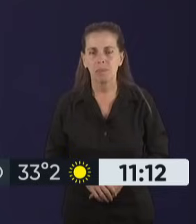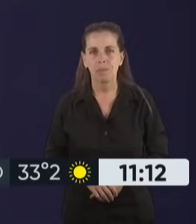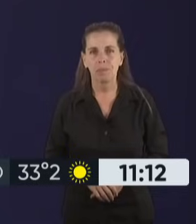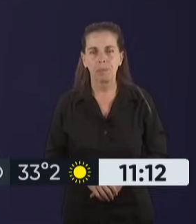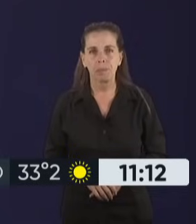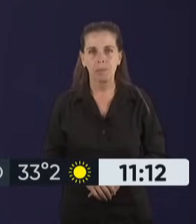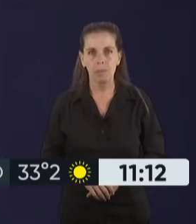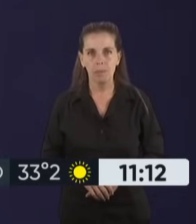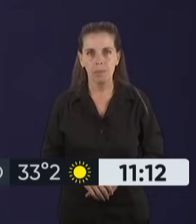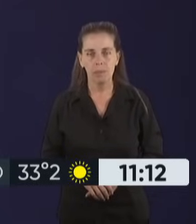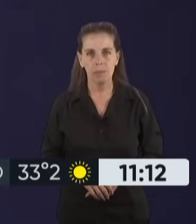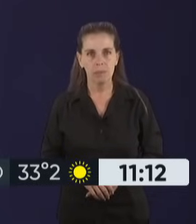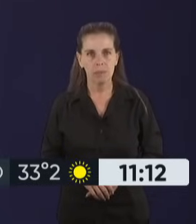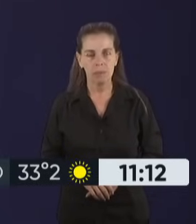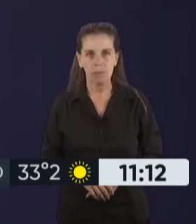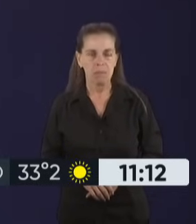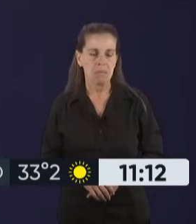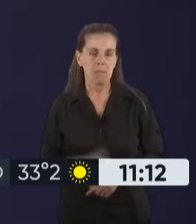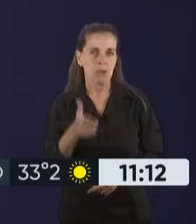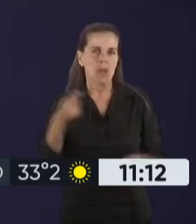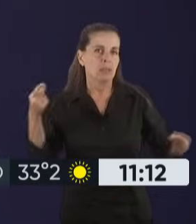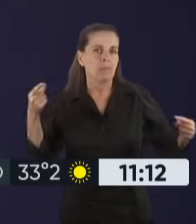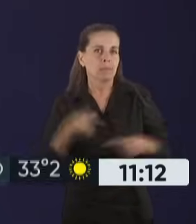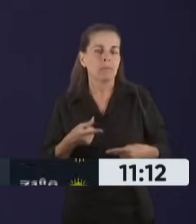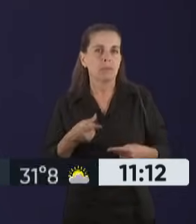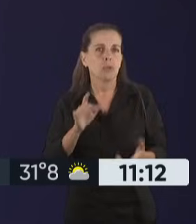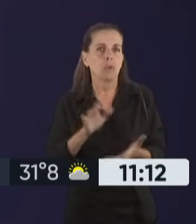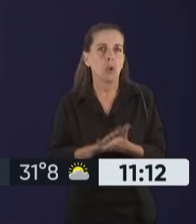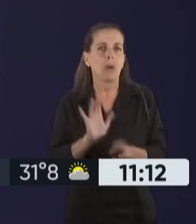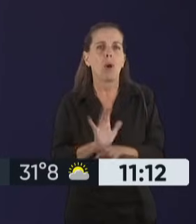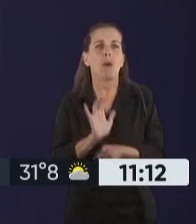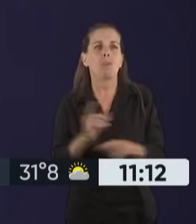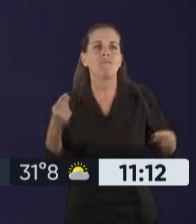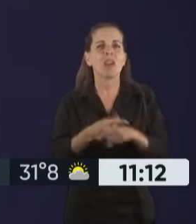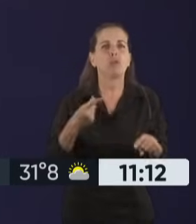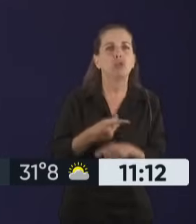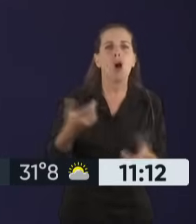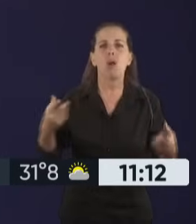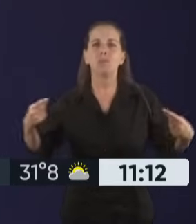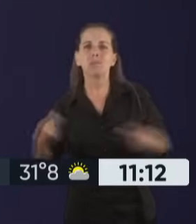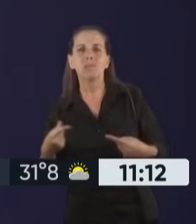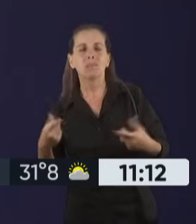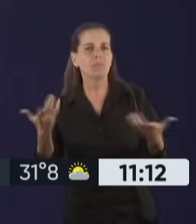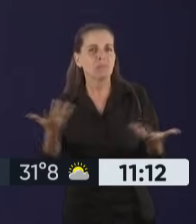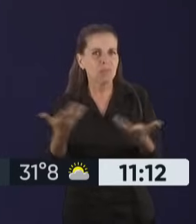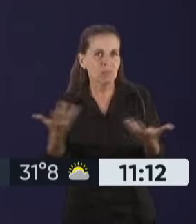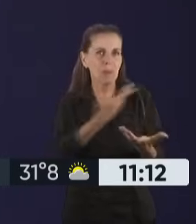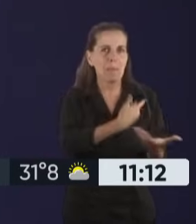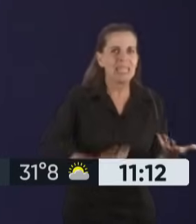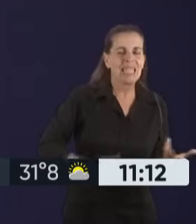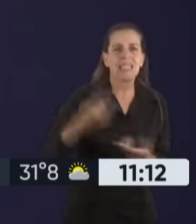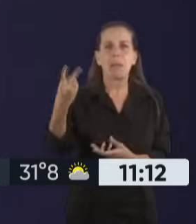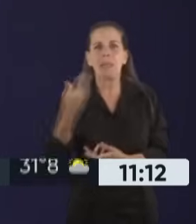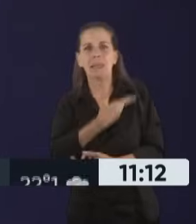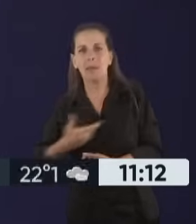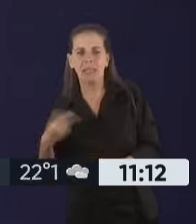que tengan que ver en algún enfrentamiento, te repito, pelea o interna con la vicepresidenta de la Nación. Muy por el